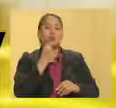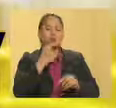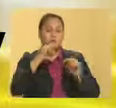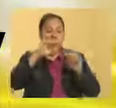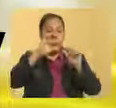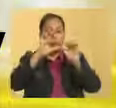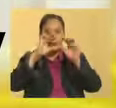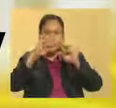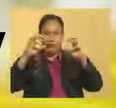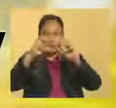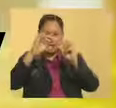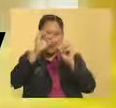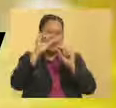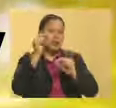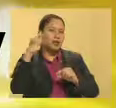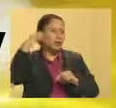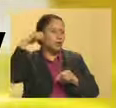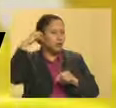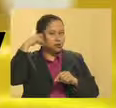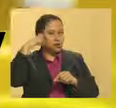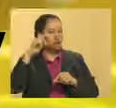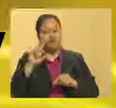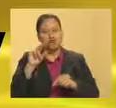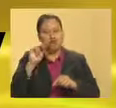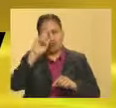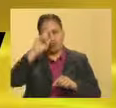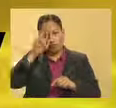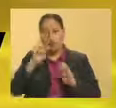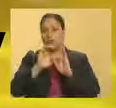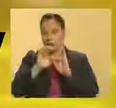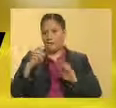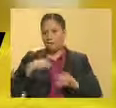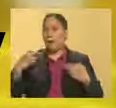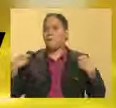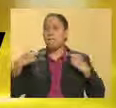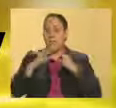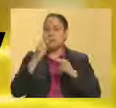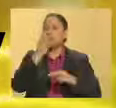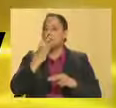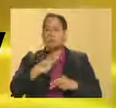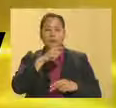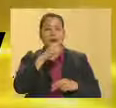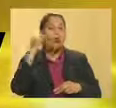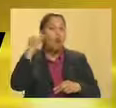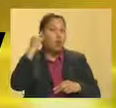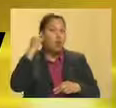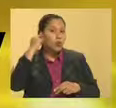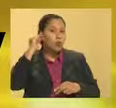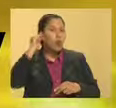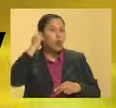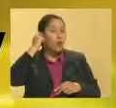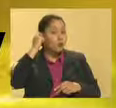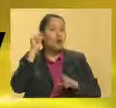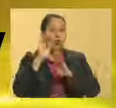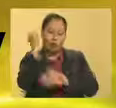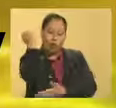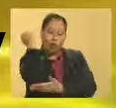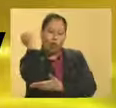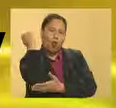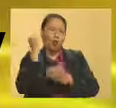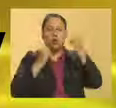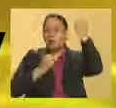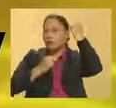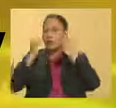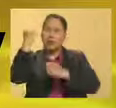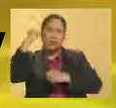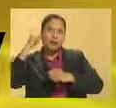cotonetes. Sí, no. Los oídos se limpian. Yo tenía un maestro que decía, los oídos se limpian con los codos. ¿Cómo que con los